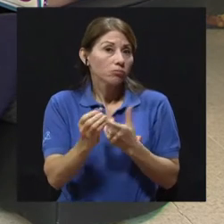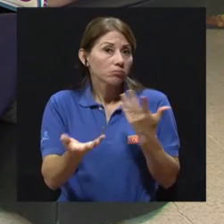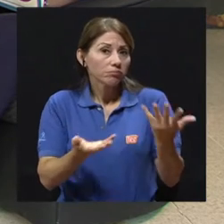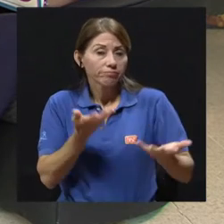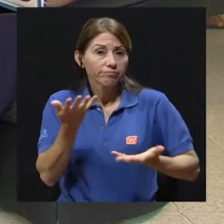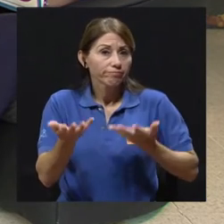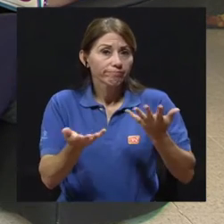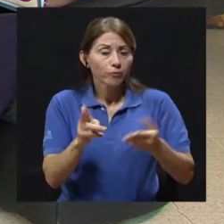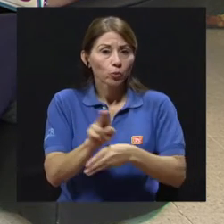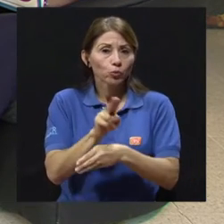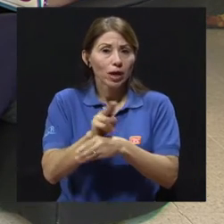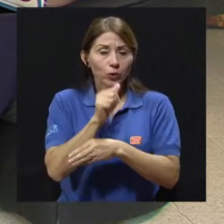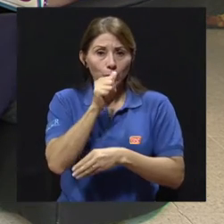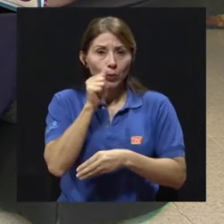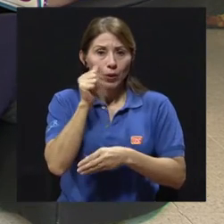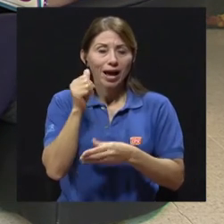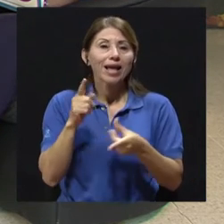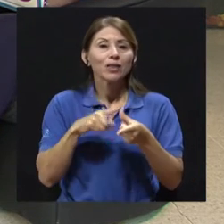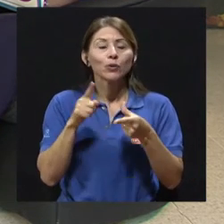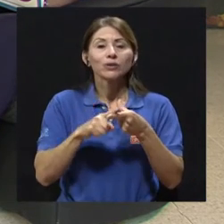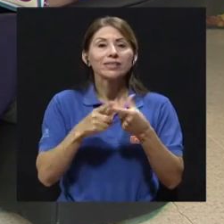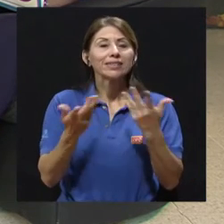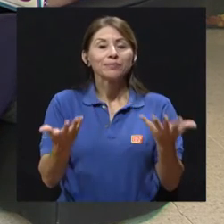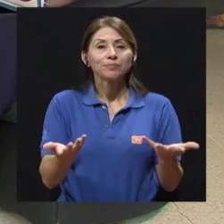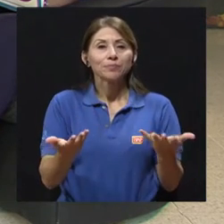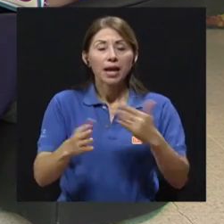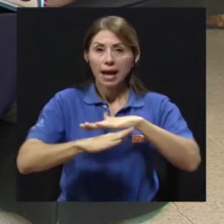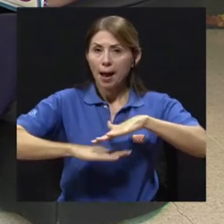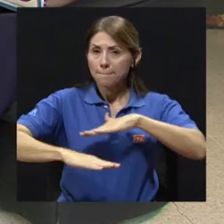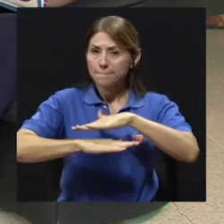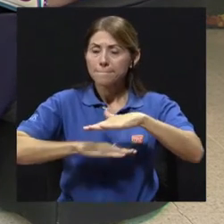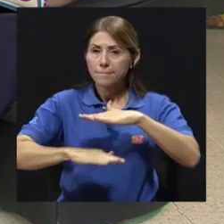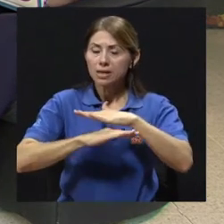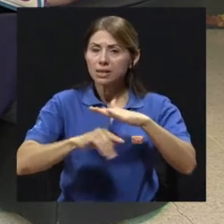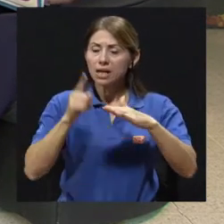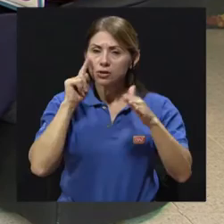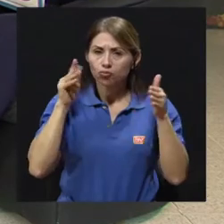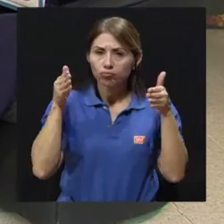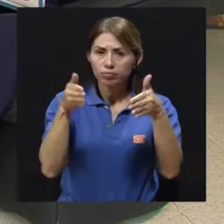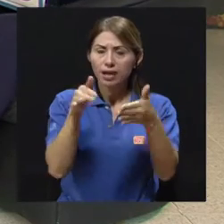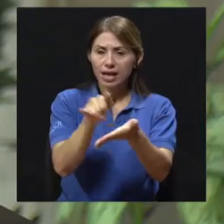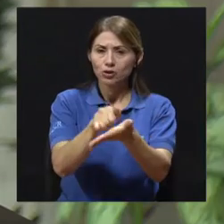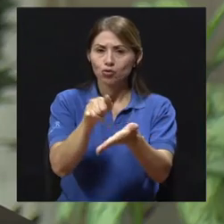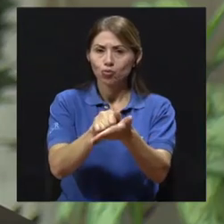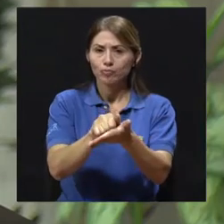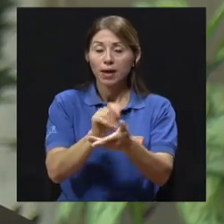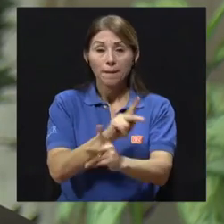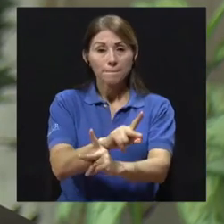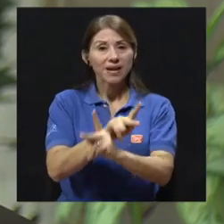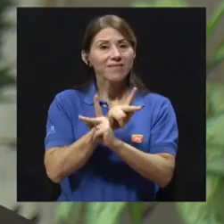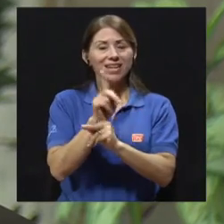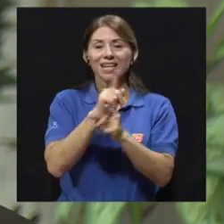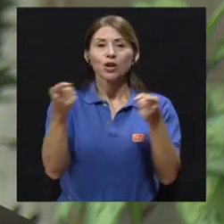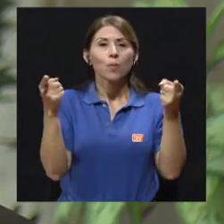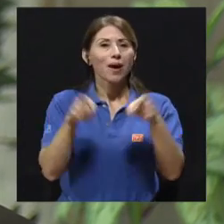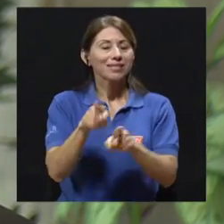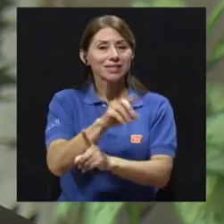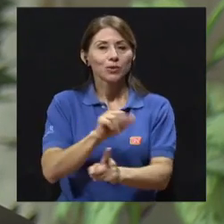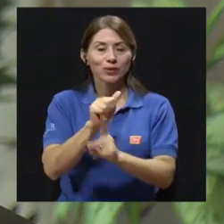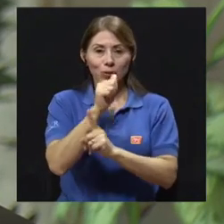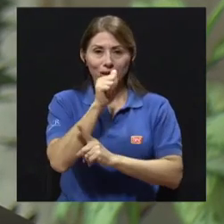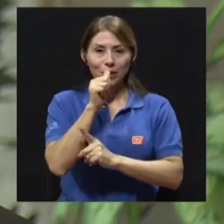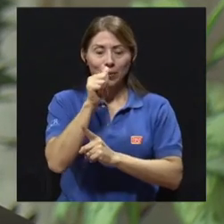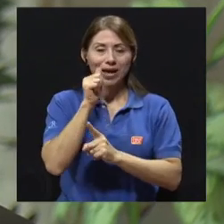esté consumiendo. Entonces, básicamente la capacitación es enfocada en eso, ¿verdad?, en prevenir las situaciones de tráfico en los colegios,